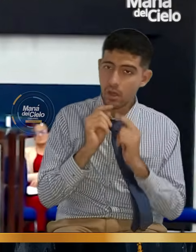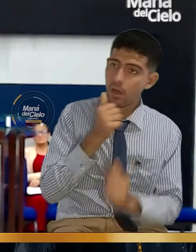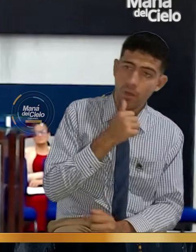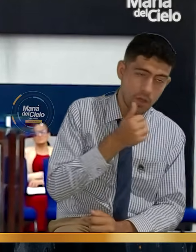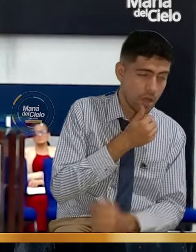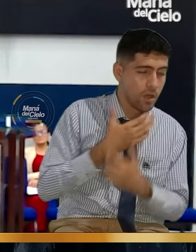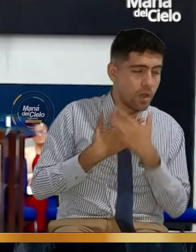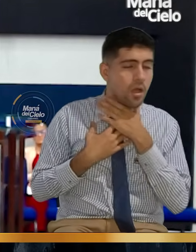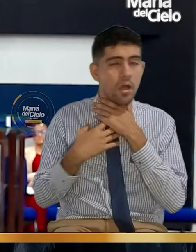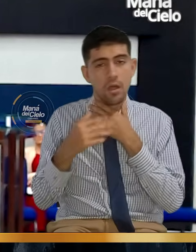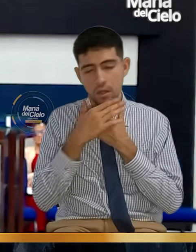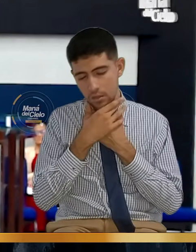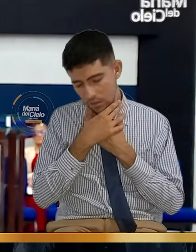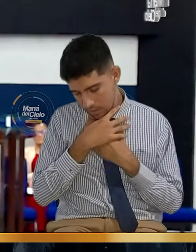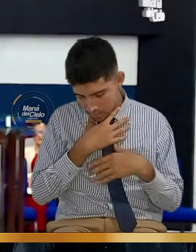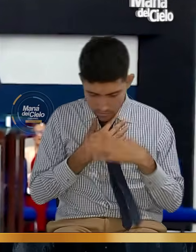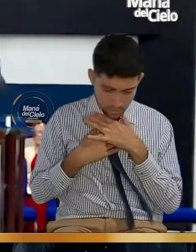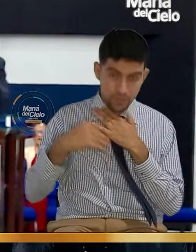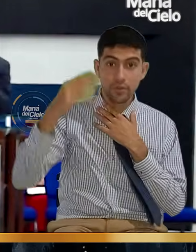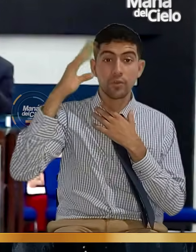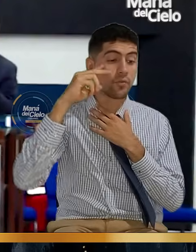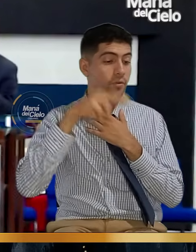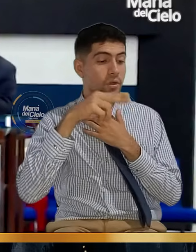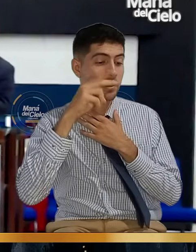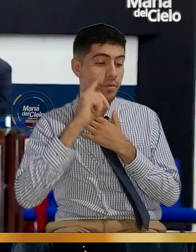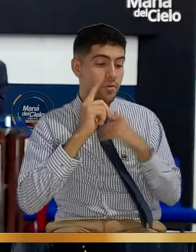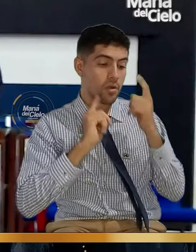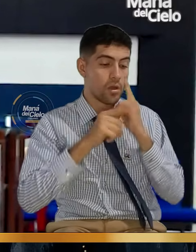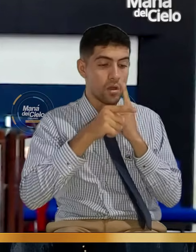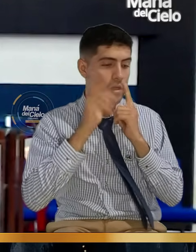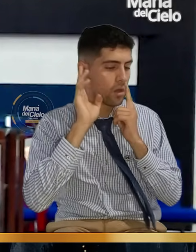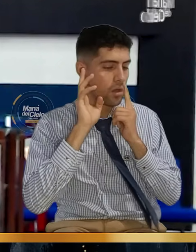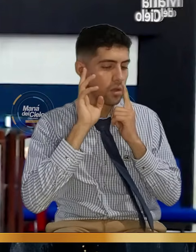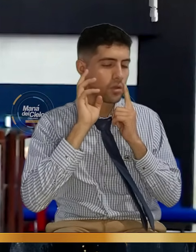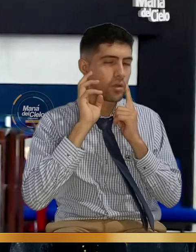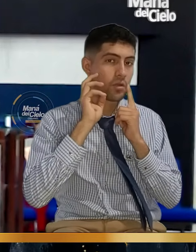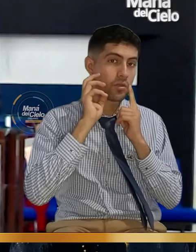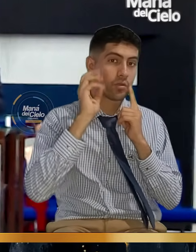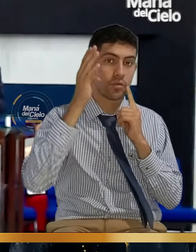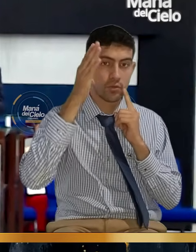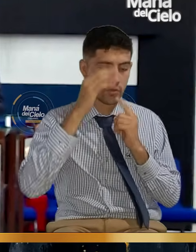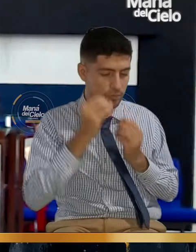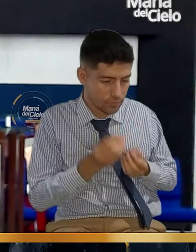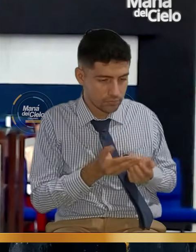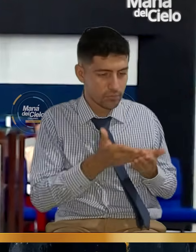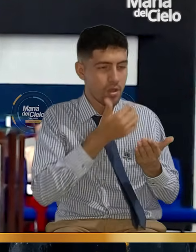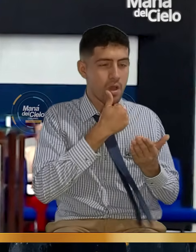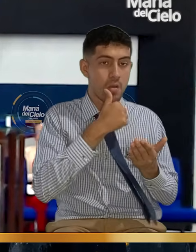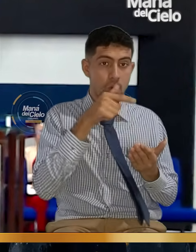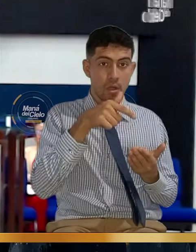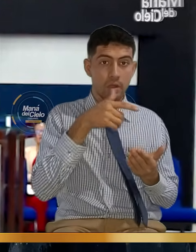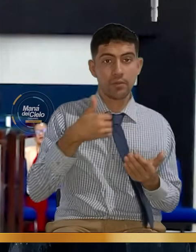Dios no va a desamparar tus hijos. Oye, alguien que diga amén. Dios no va a desamparar tu